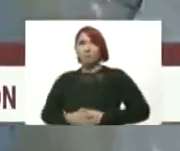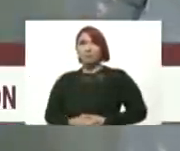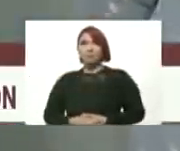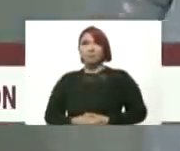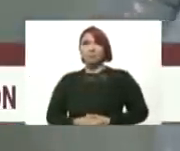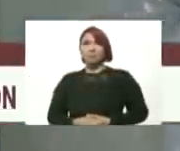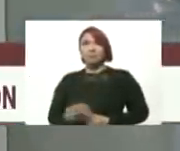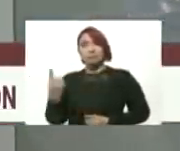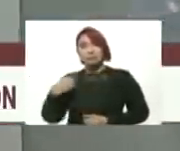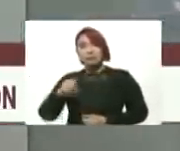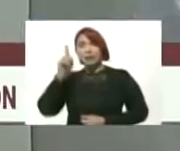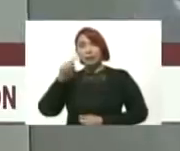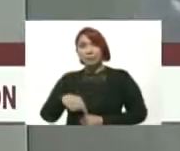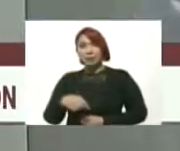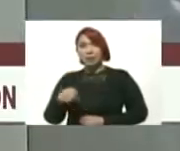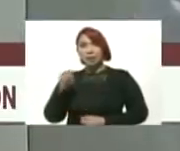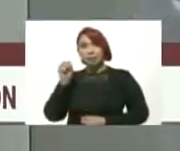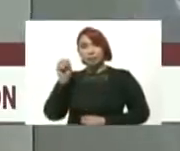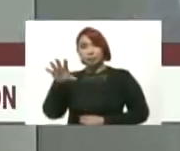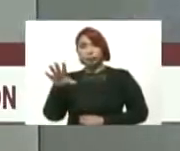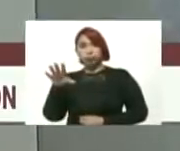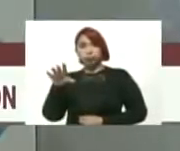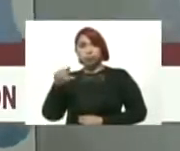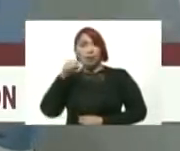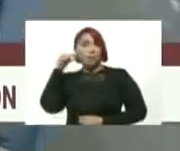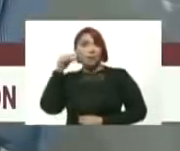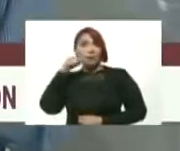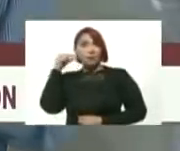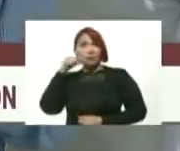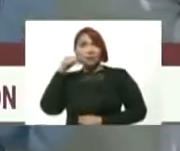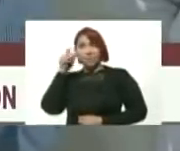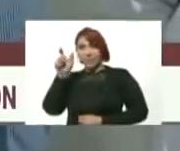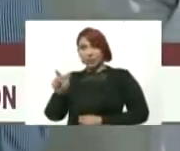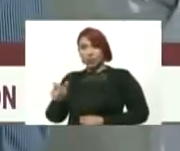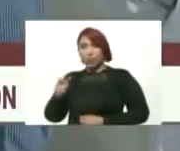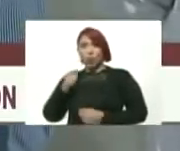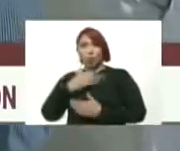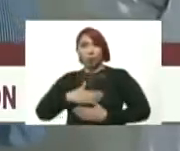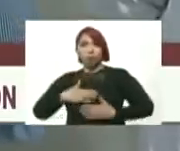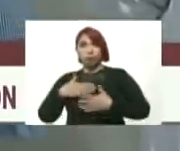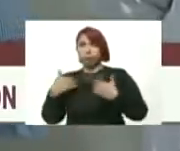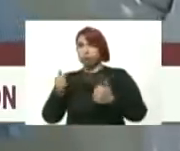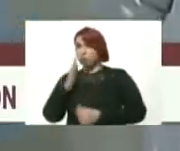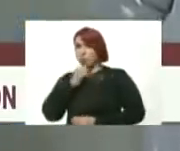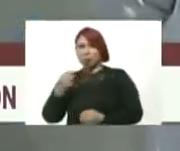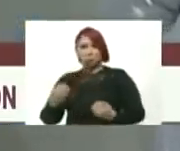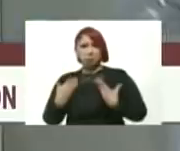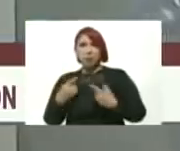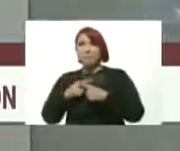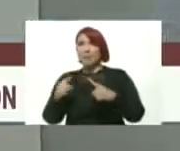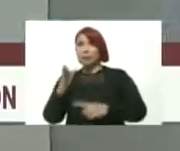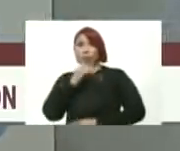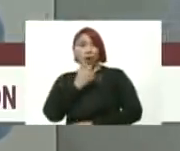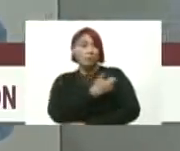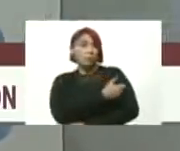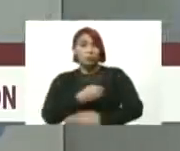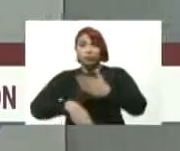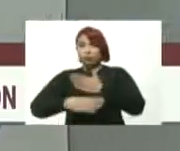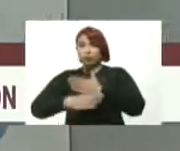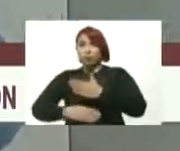tiene también la opción de la luz amarilla que es la persona que está sana que no está contagiada pero que no se ha vacunado